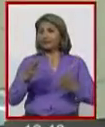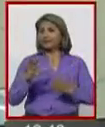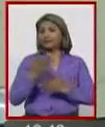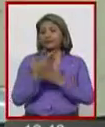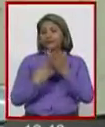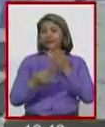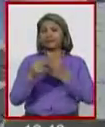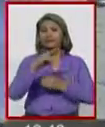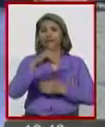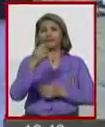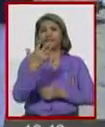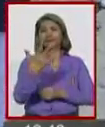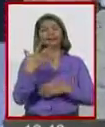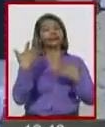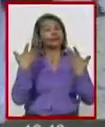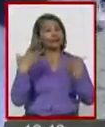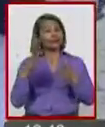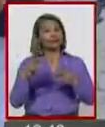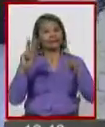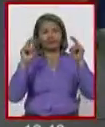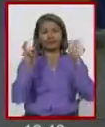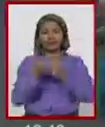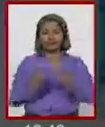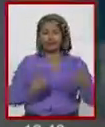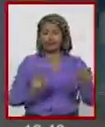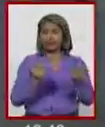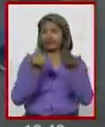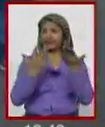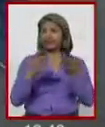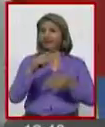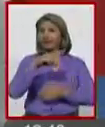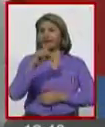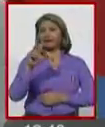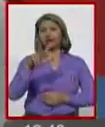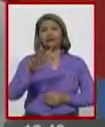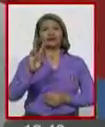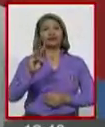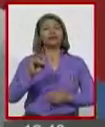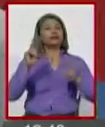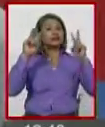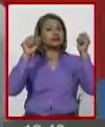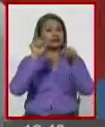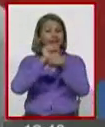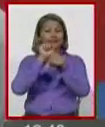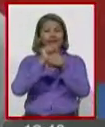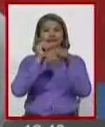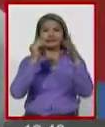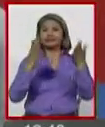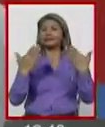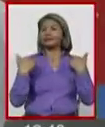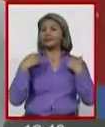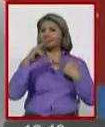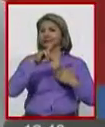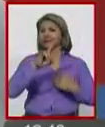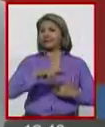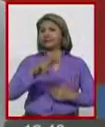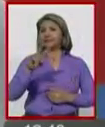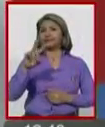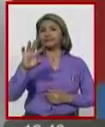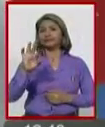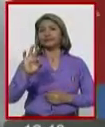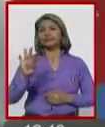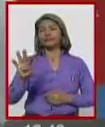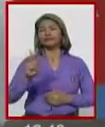derogatoria de ese artículo 205. En el tema del transporte pesado está el 137 y en el tema de los trabajadores, que vendría a ser el 293,